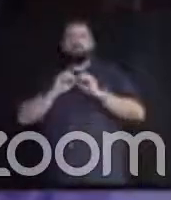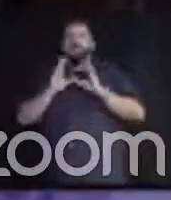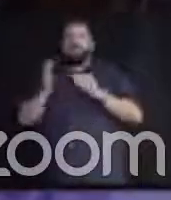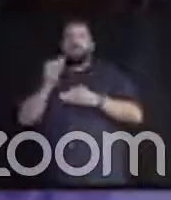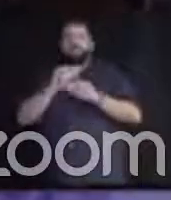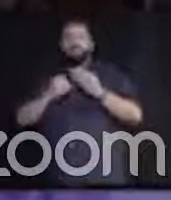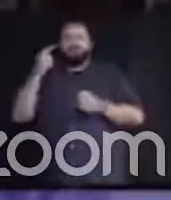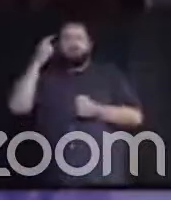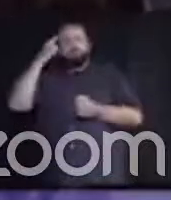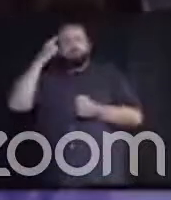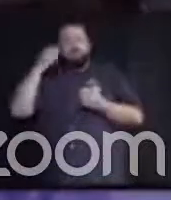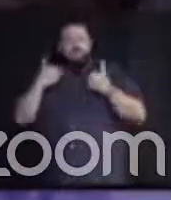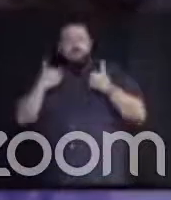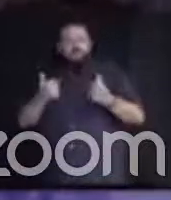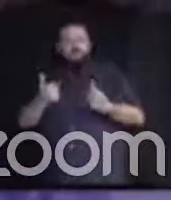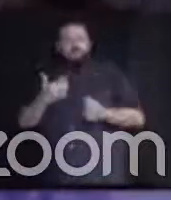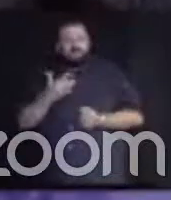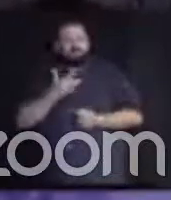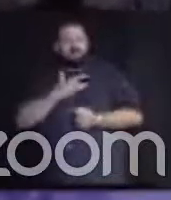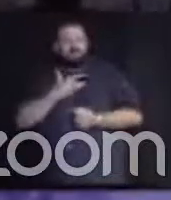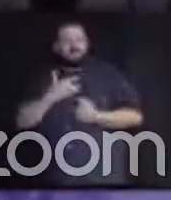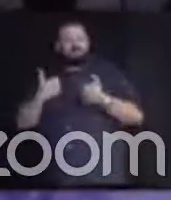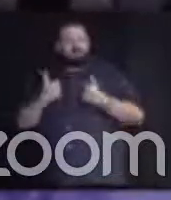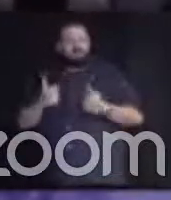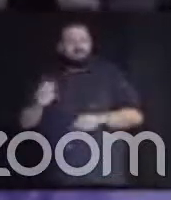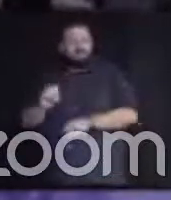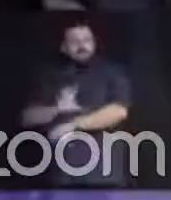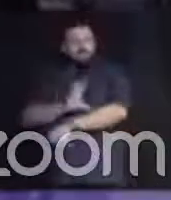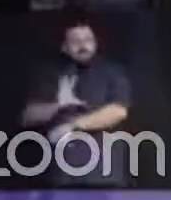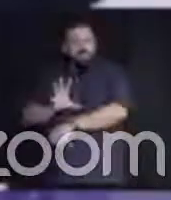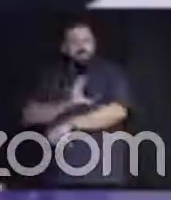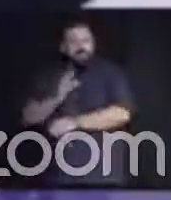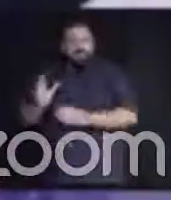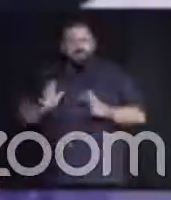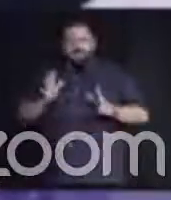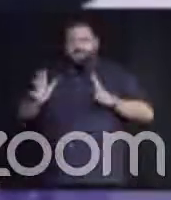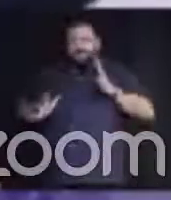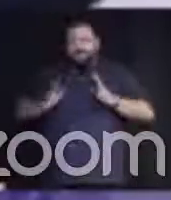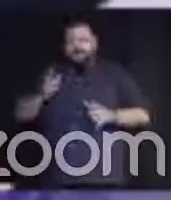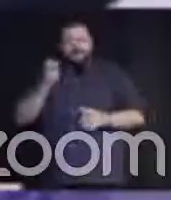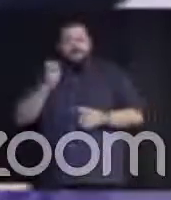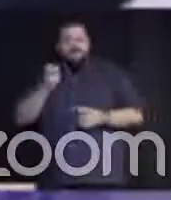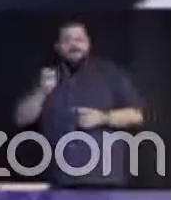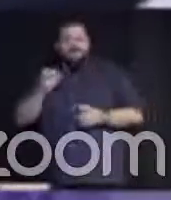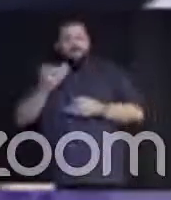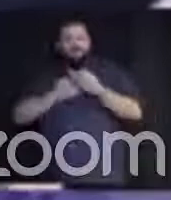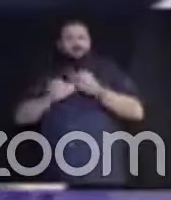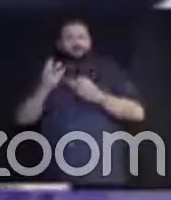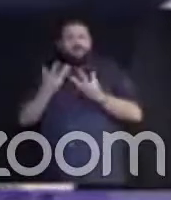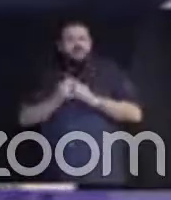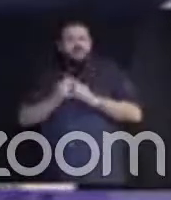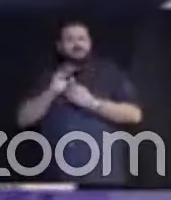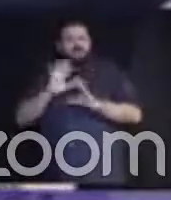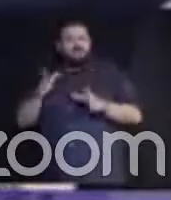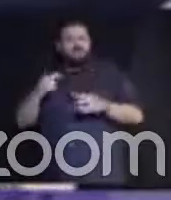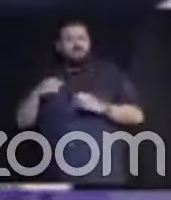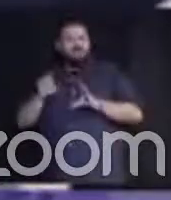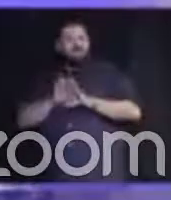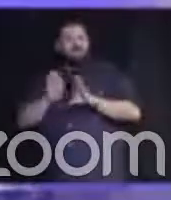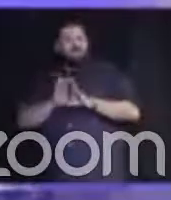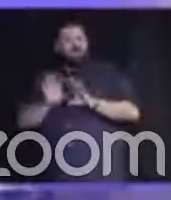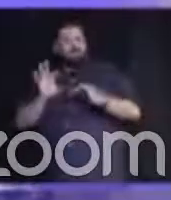el corazón, con las emociones. Porque cuando escuchamos con las dos cosas, se vuelven parte de nosotros, se